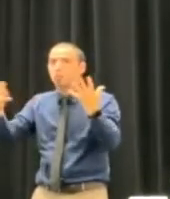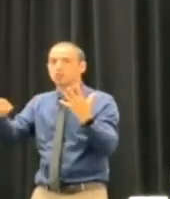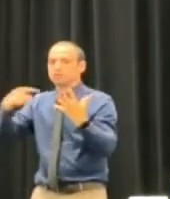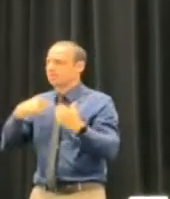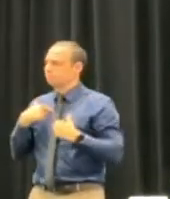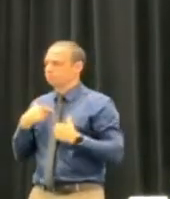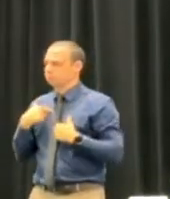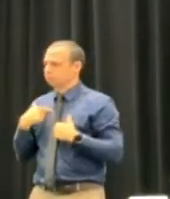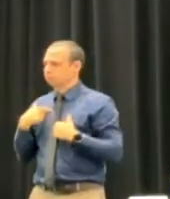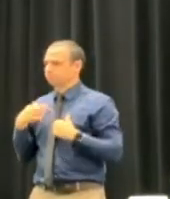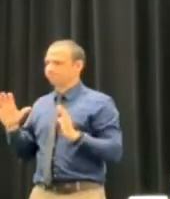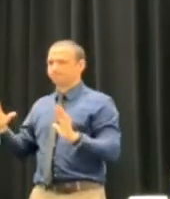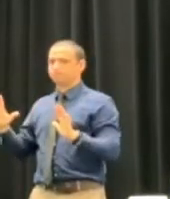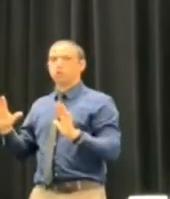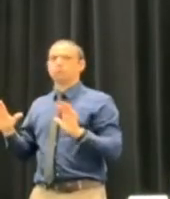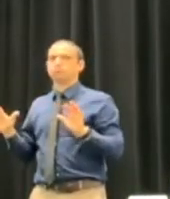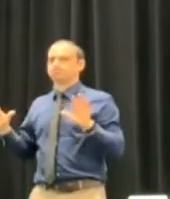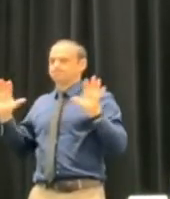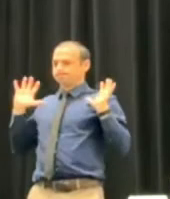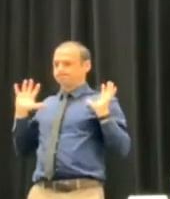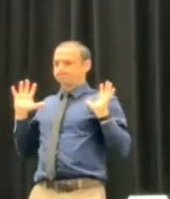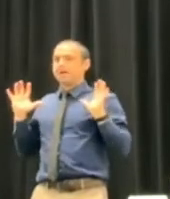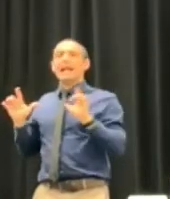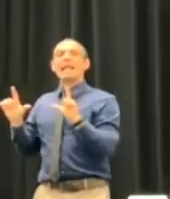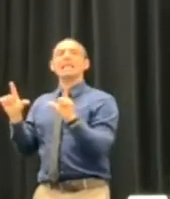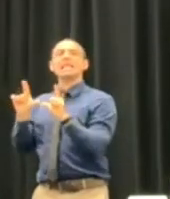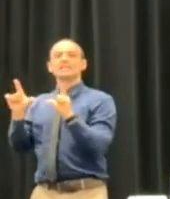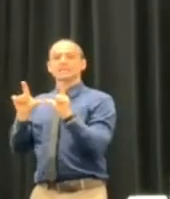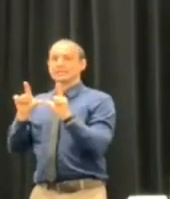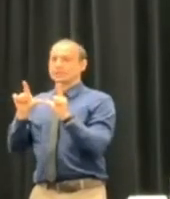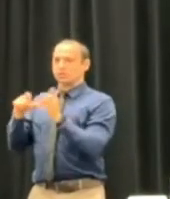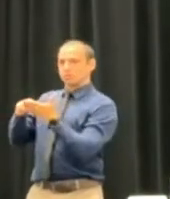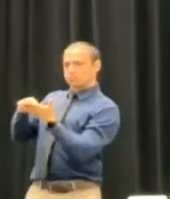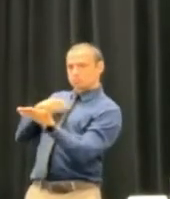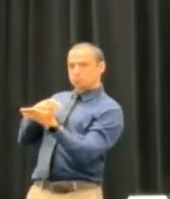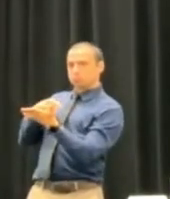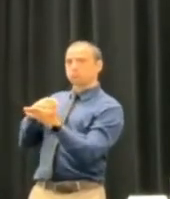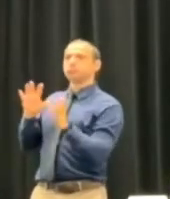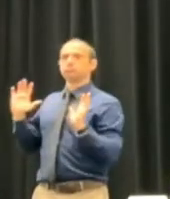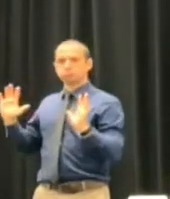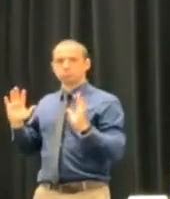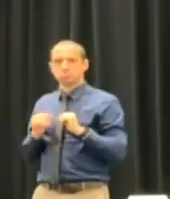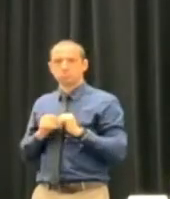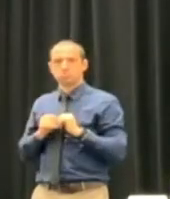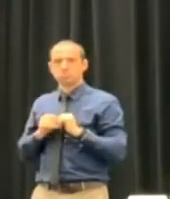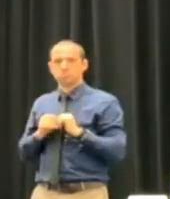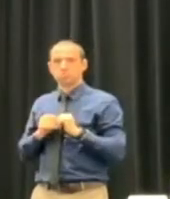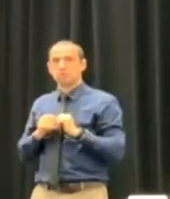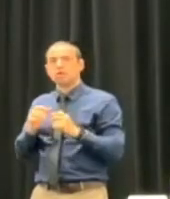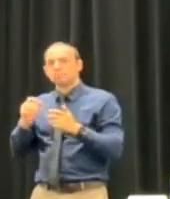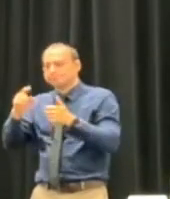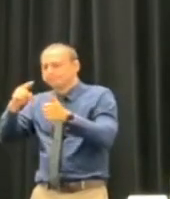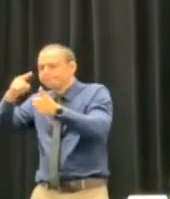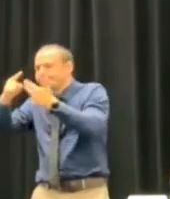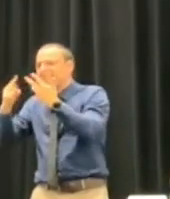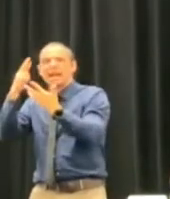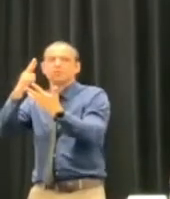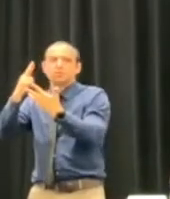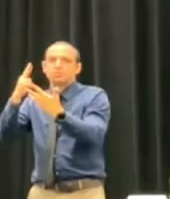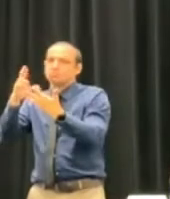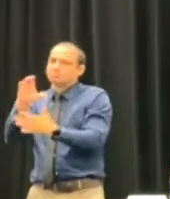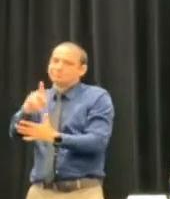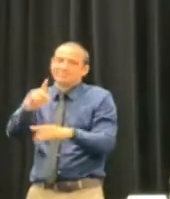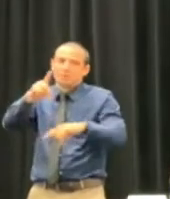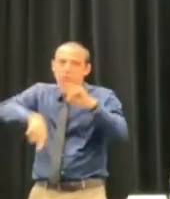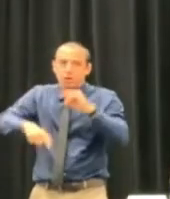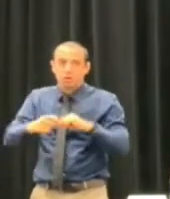sueldo porque realmente pues por equis razón no pueden retornar está preparado el gobierno para